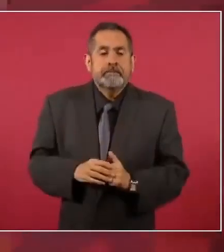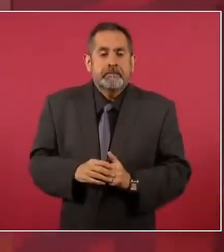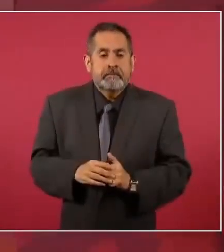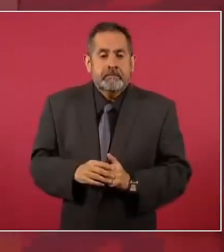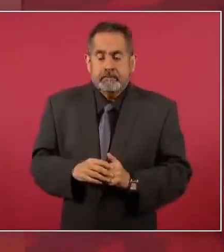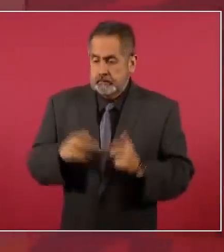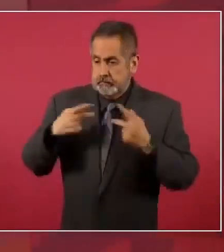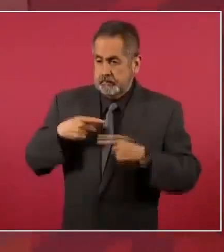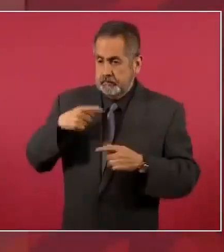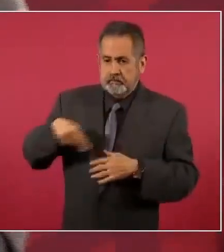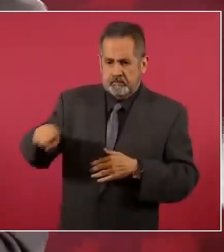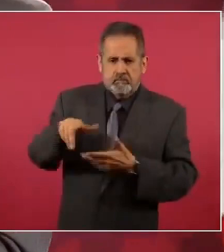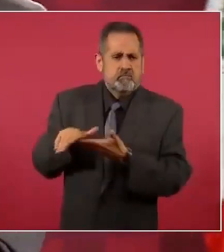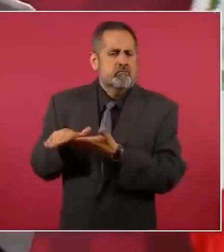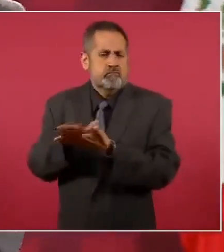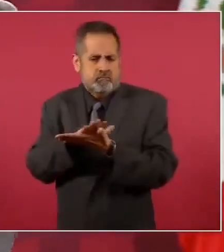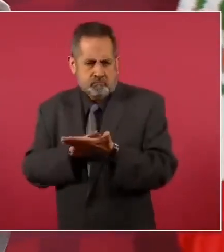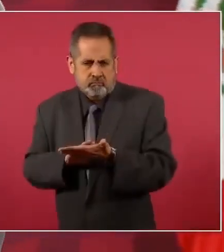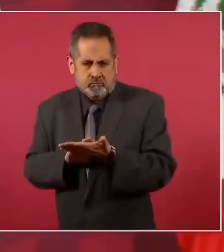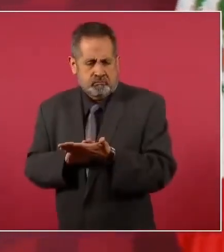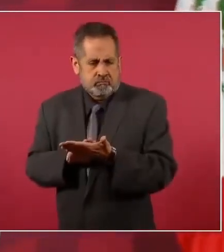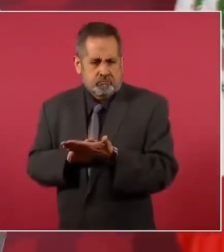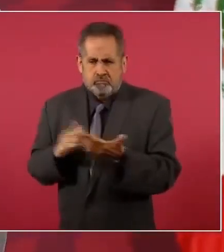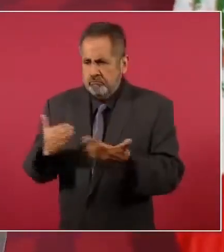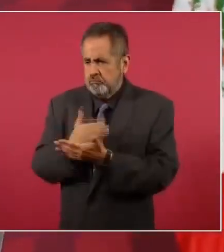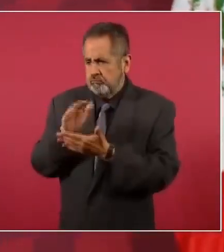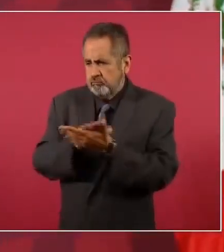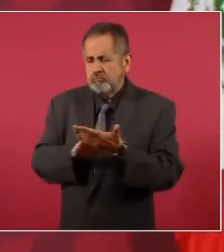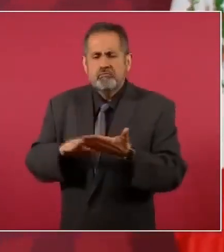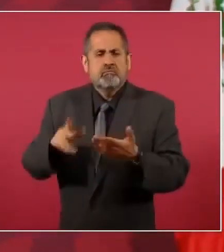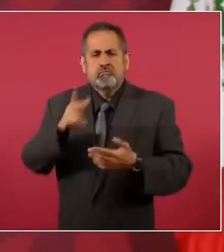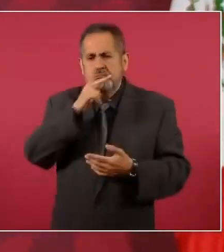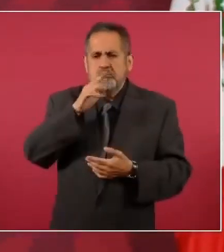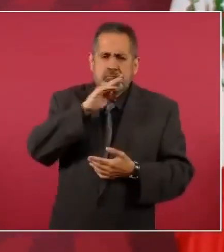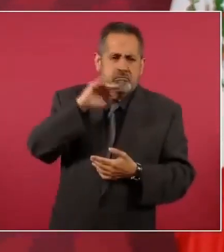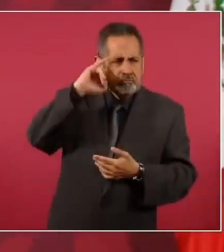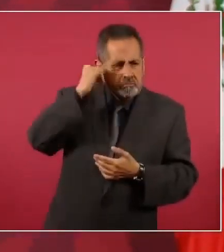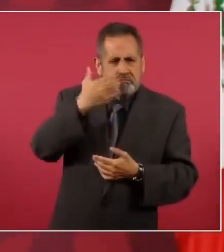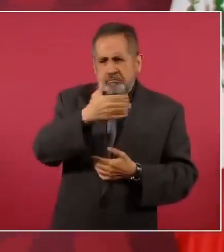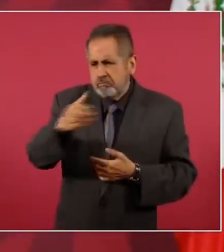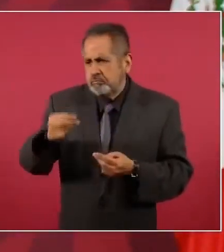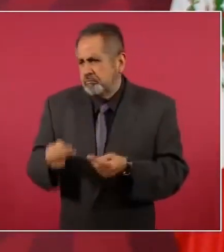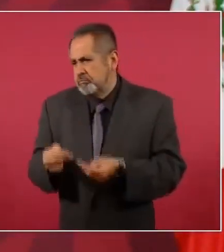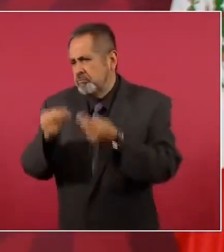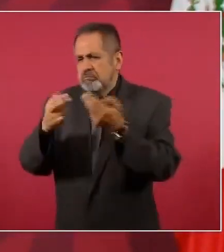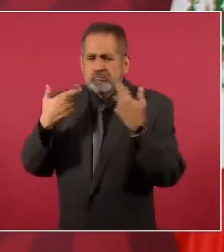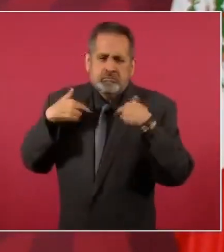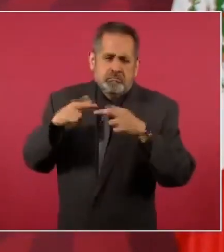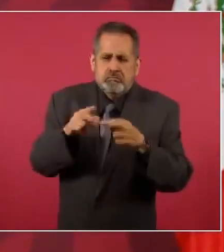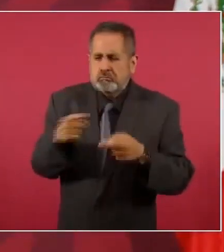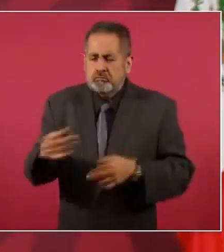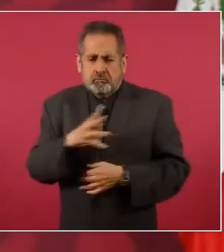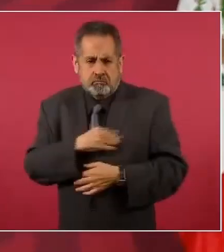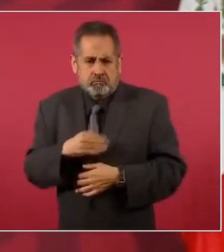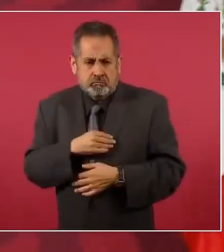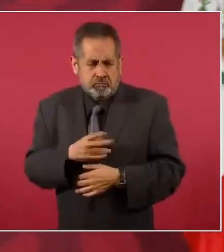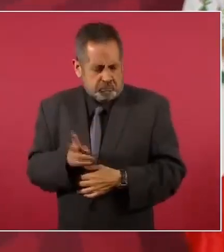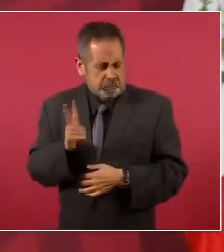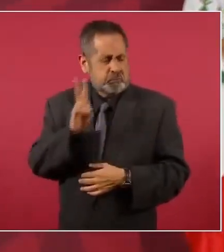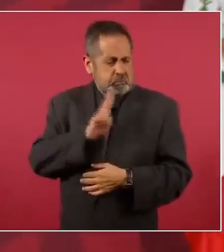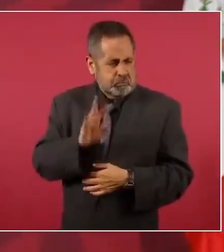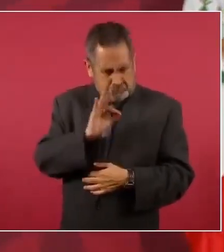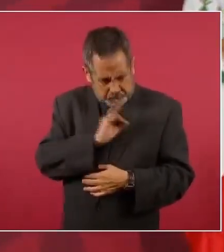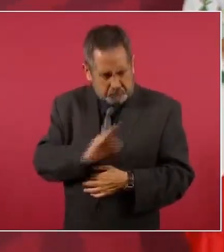que una gente humilde, un hijo de campesino, de obrero, de comerciante, de maestro, pueda